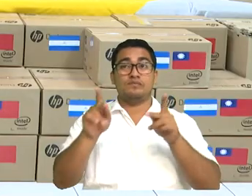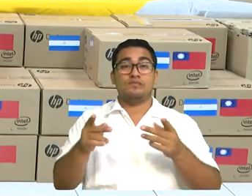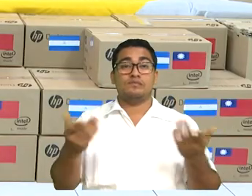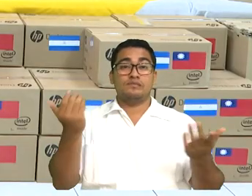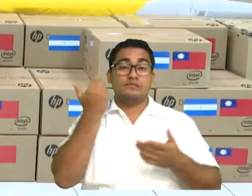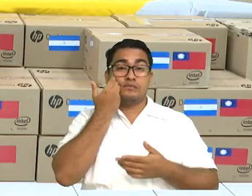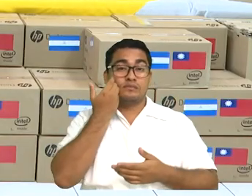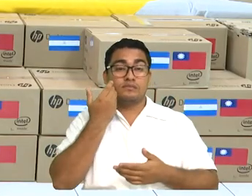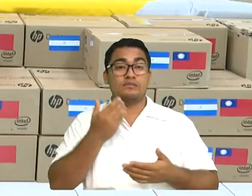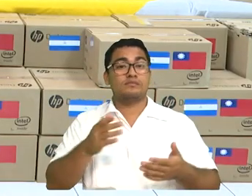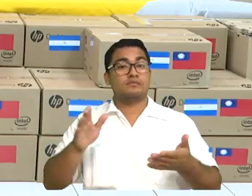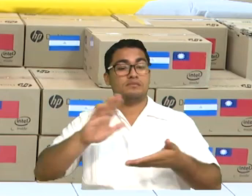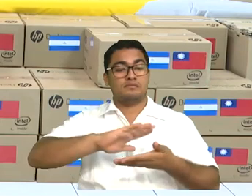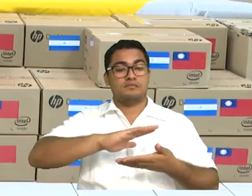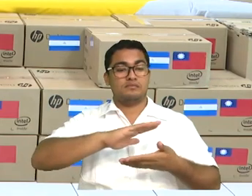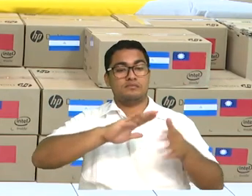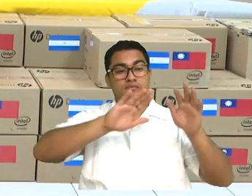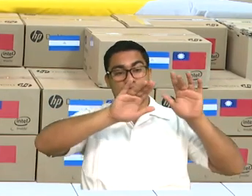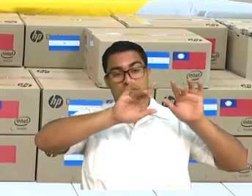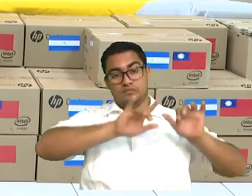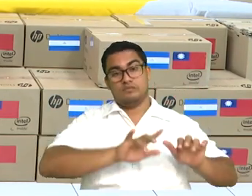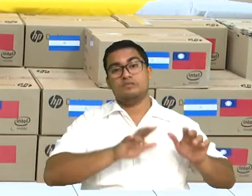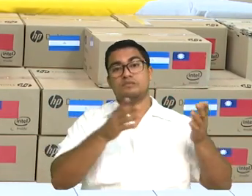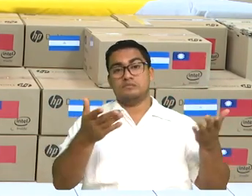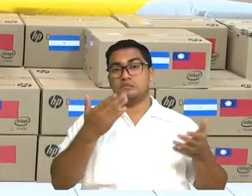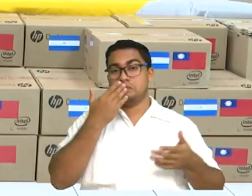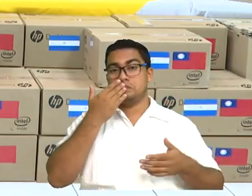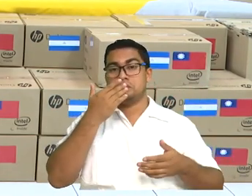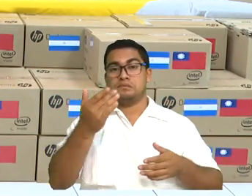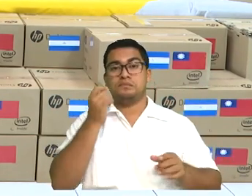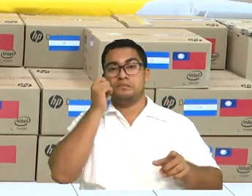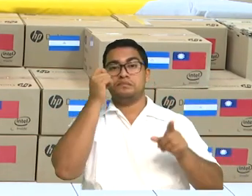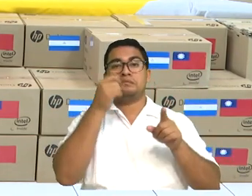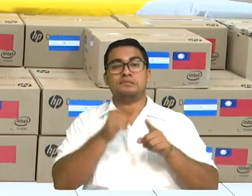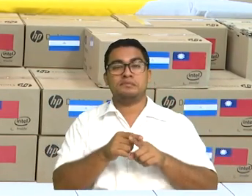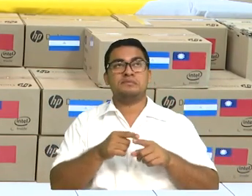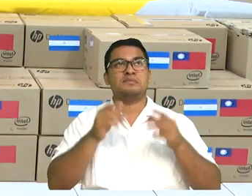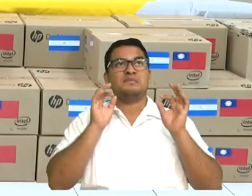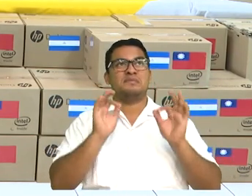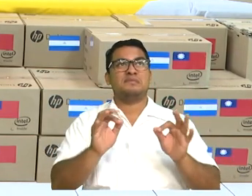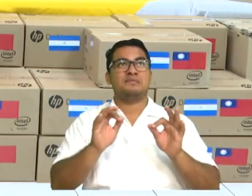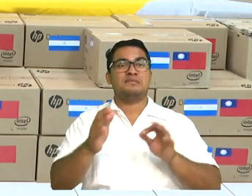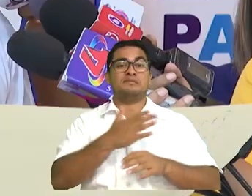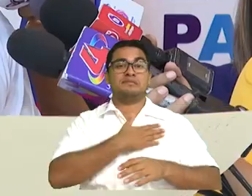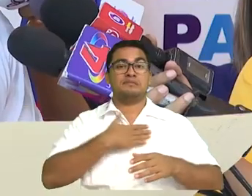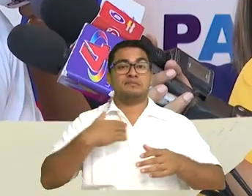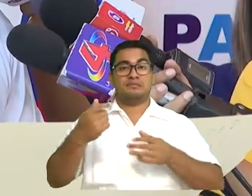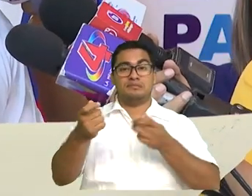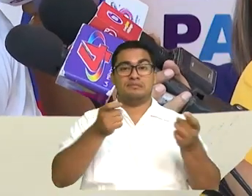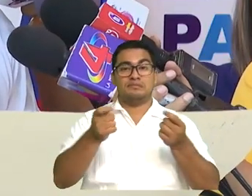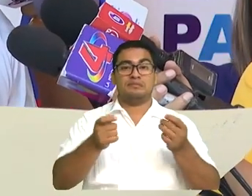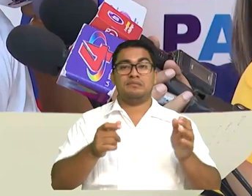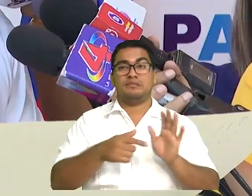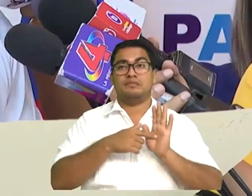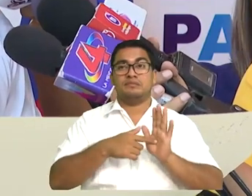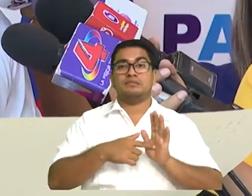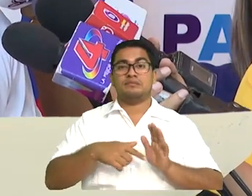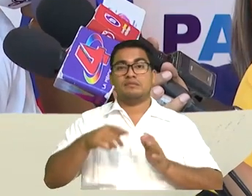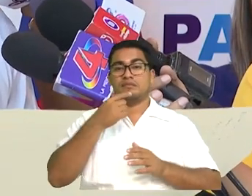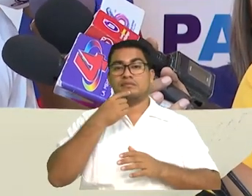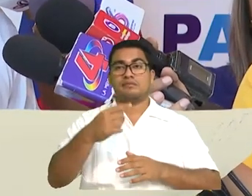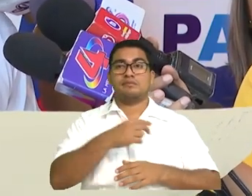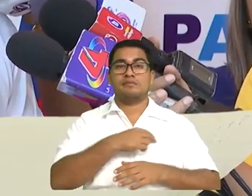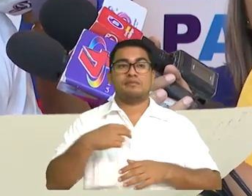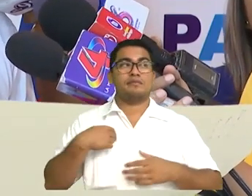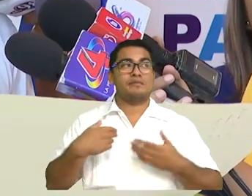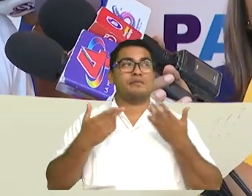los equipos recibidos se contribuye en la obtención de esos objetivos, ya que se llevará un mejor control. Para la preparación del